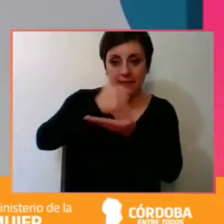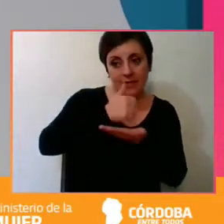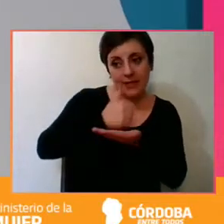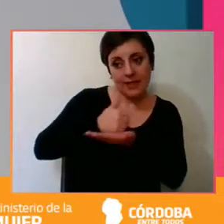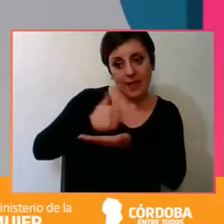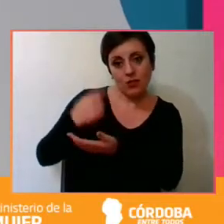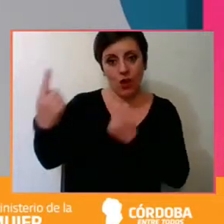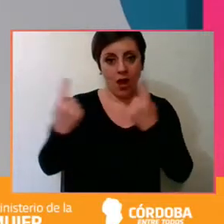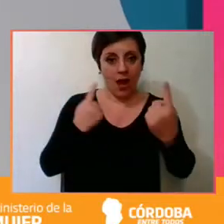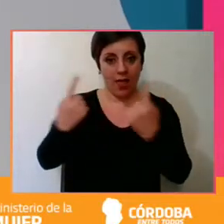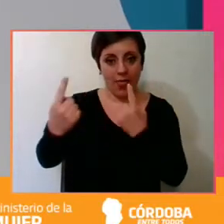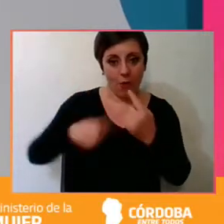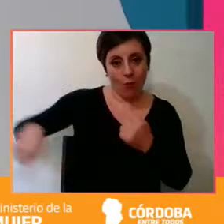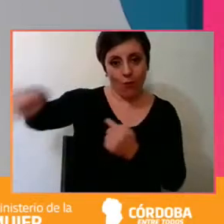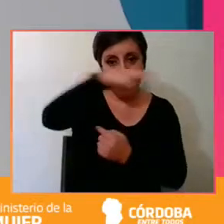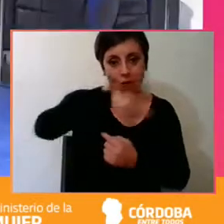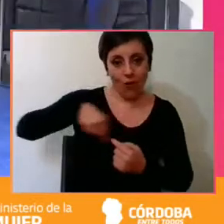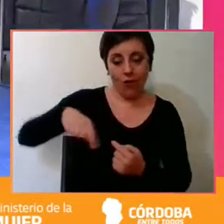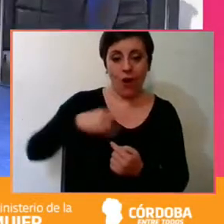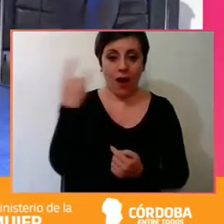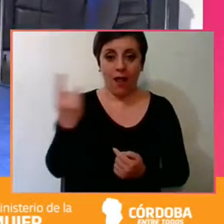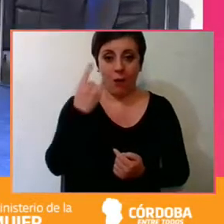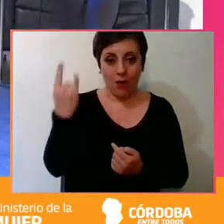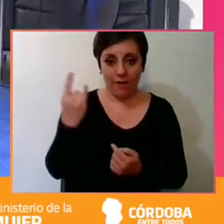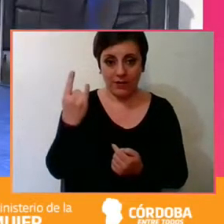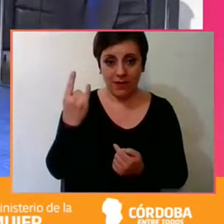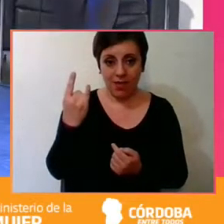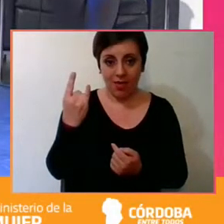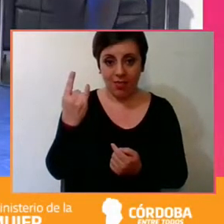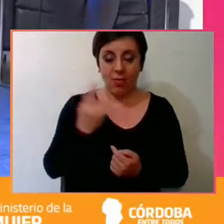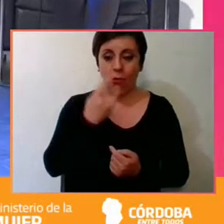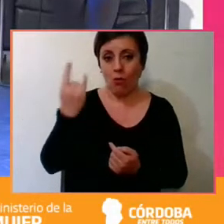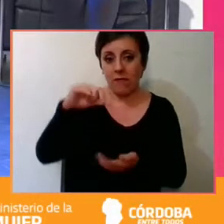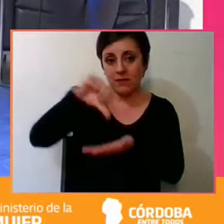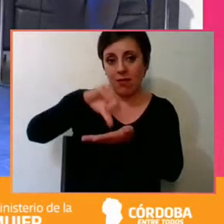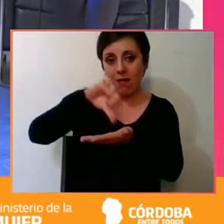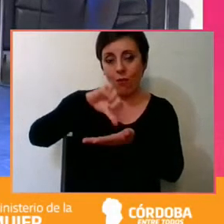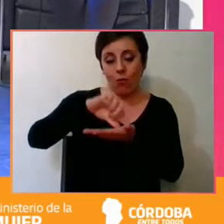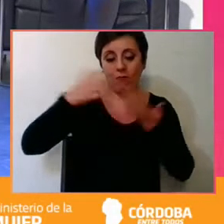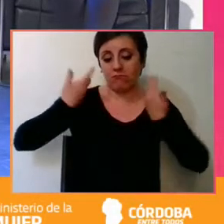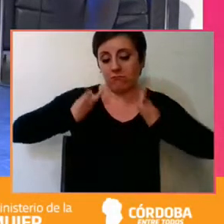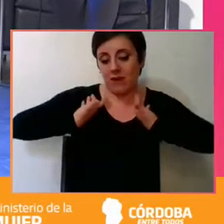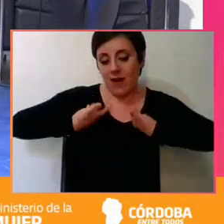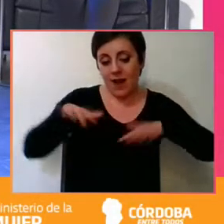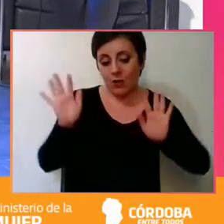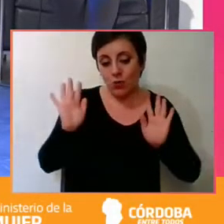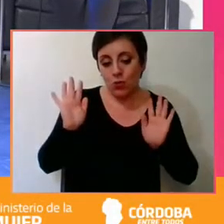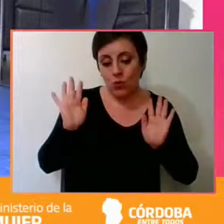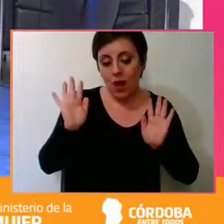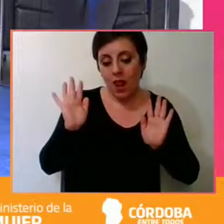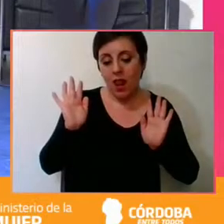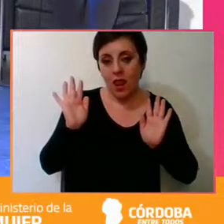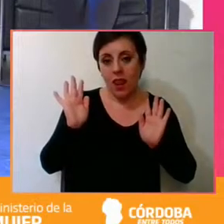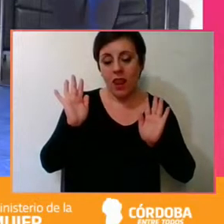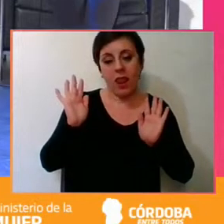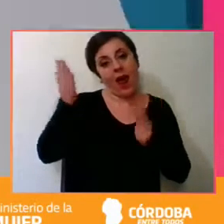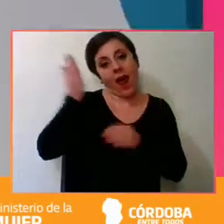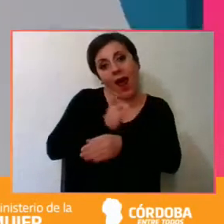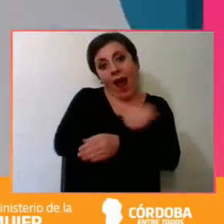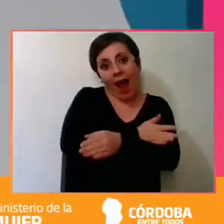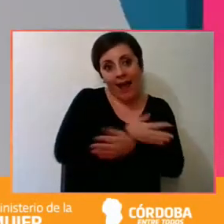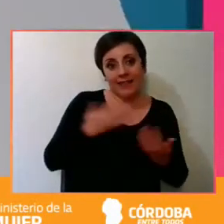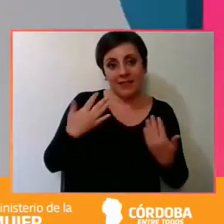una de ustedes a la universidad, al lugar donde naturalmente, cuando se podía hacer esto de